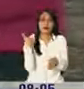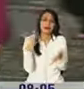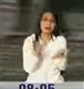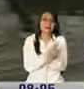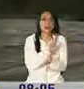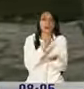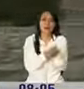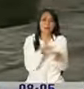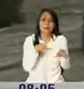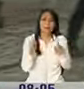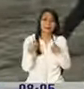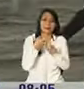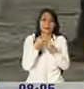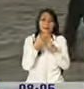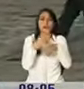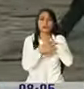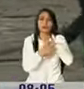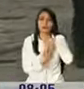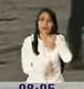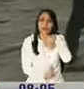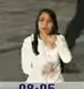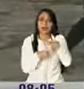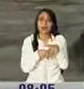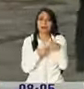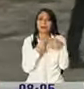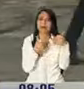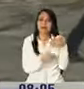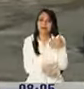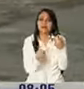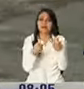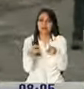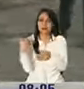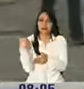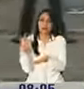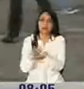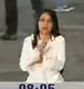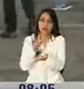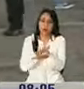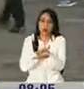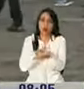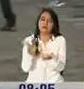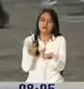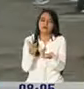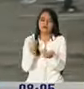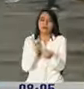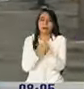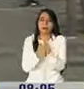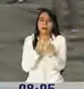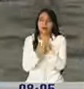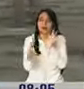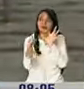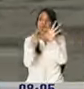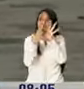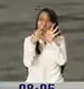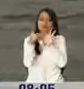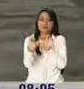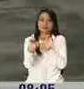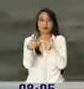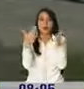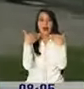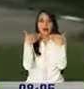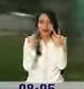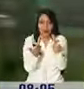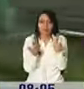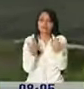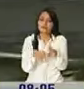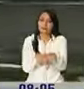en Sudamérica, pues ahora el desafío es ponerla en marcha. Ya tenemos la Escuela Sociodeportiva en alianza con el Real Madrid en Guayaquil. El desafío es ponerla